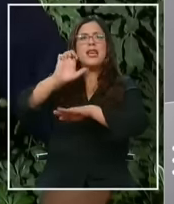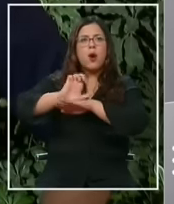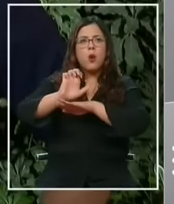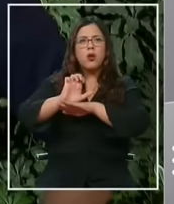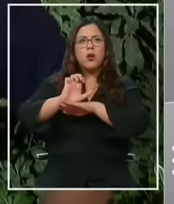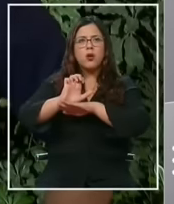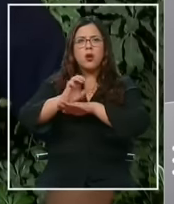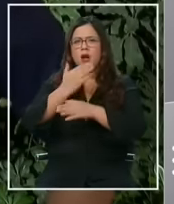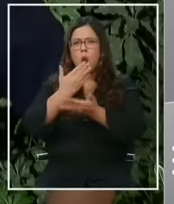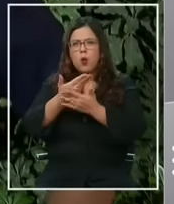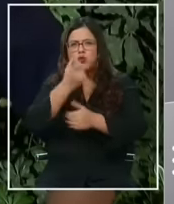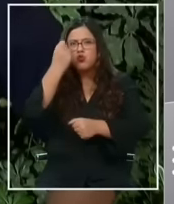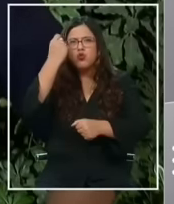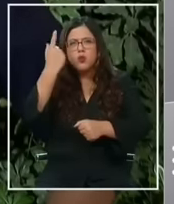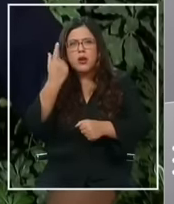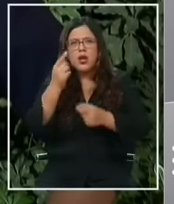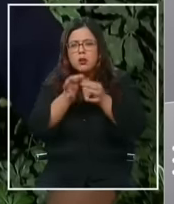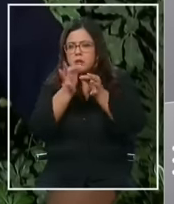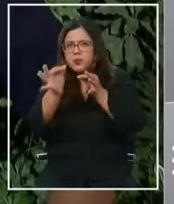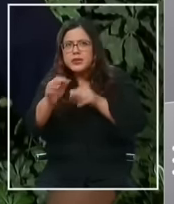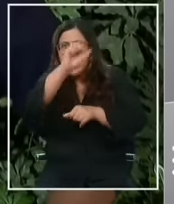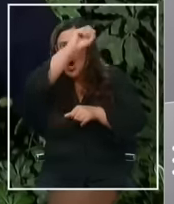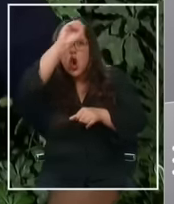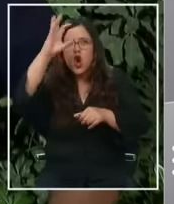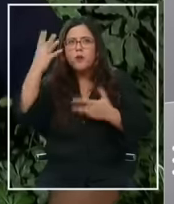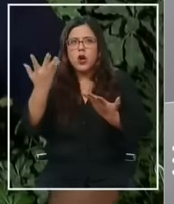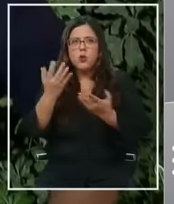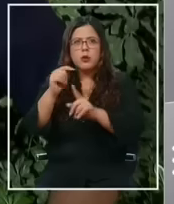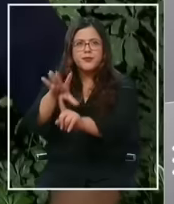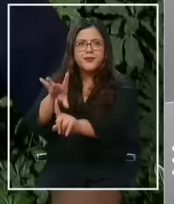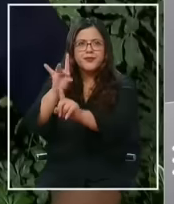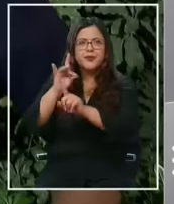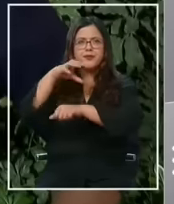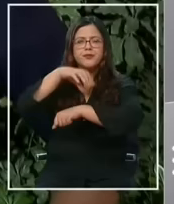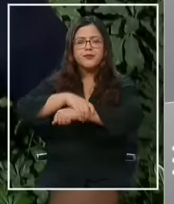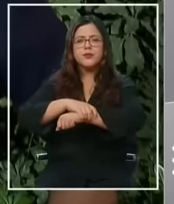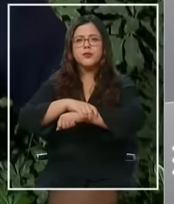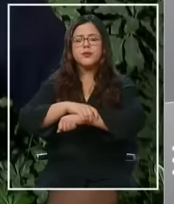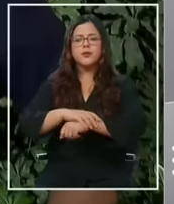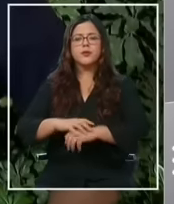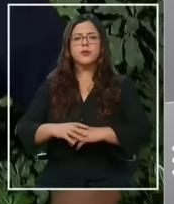momento supieron que estaba en Colombia y cómo se le logró encontrar y detener?